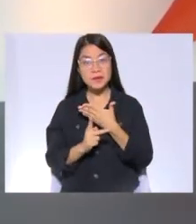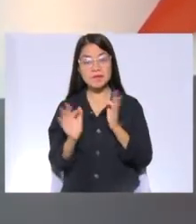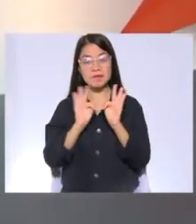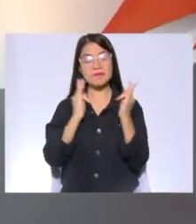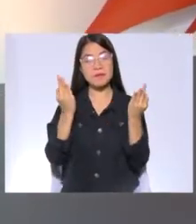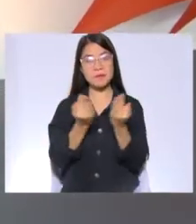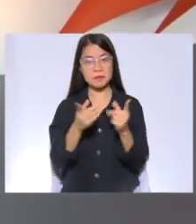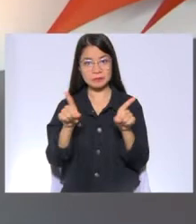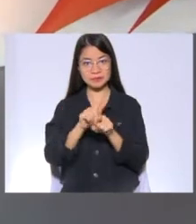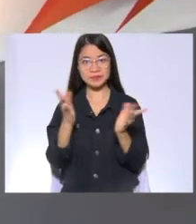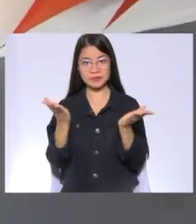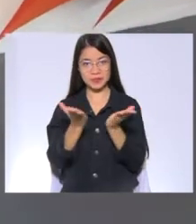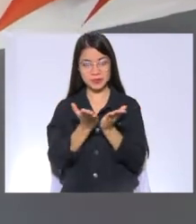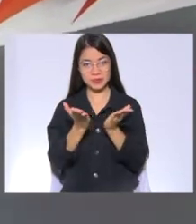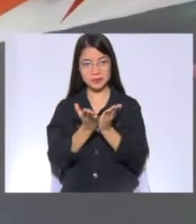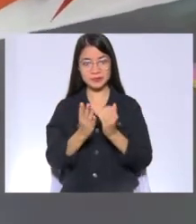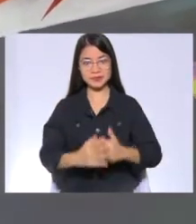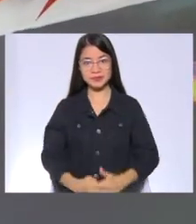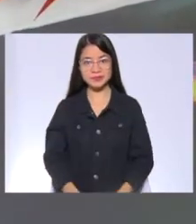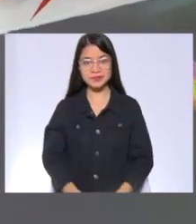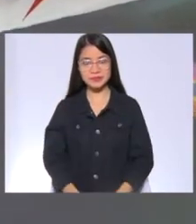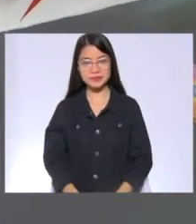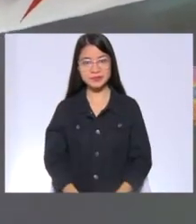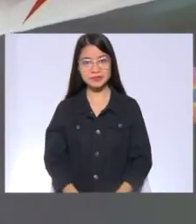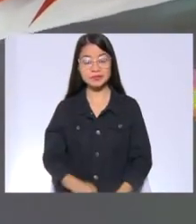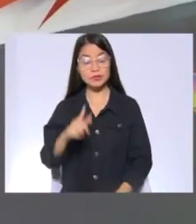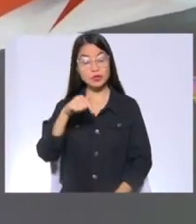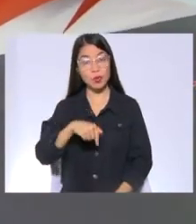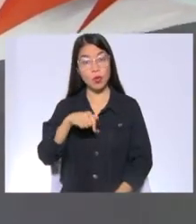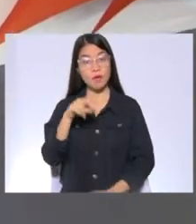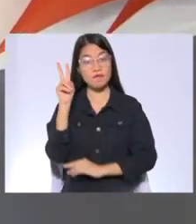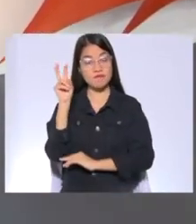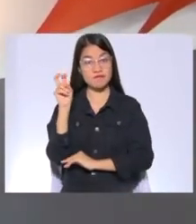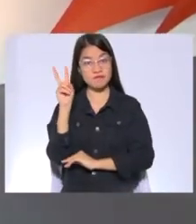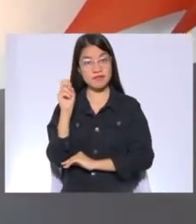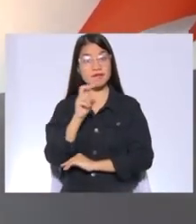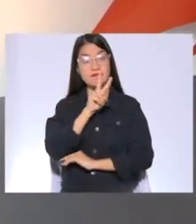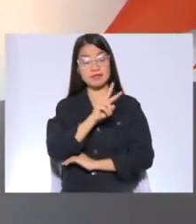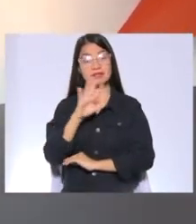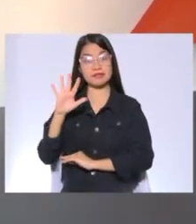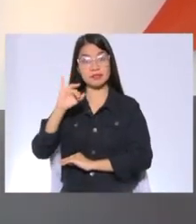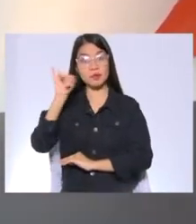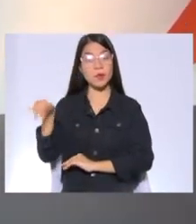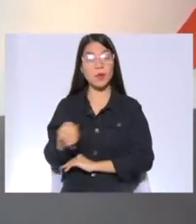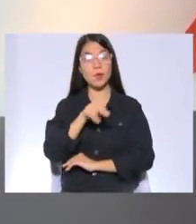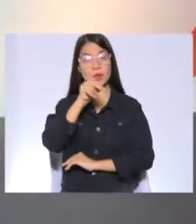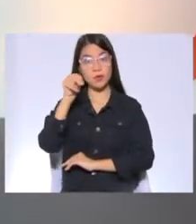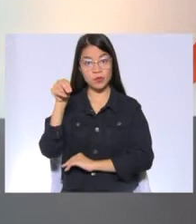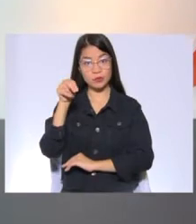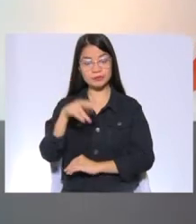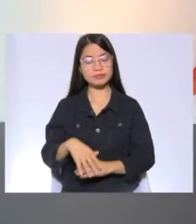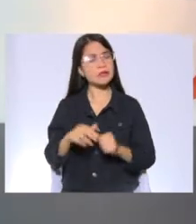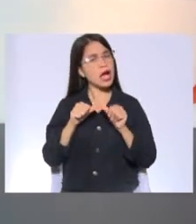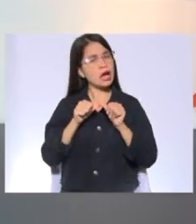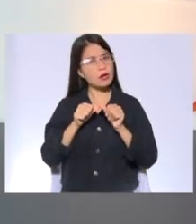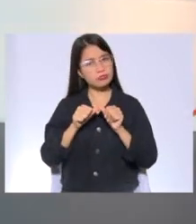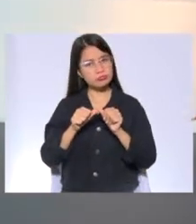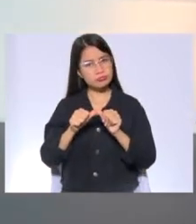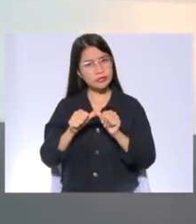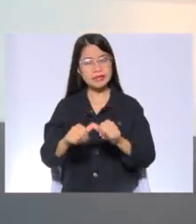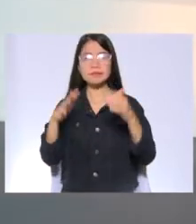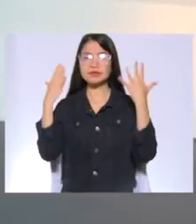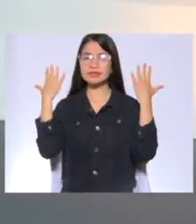programa Cada Familia, una Escuela. Hoy, viernes 25 de junio, continuamos en la